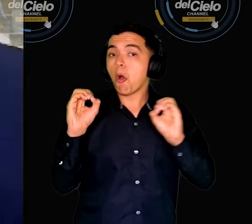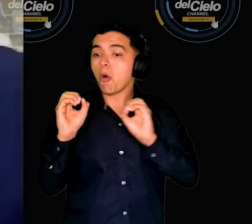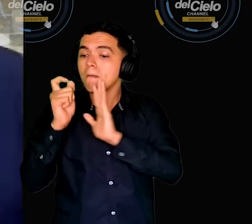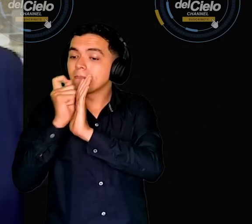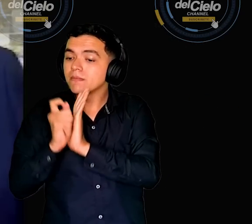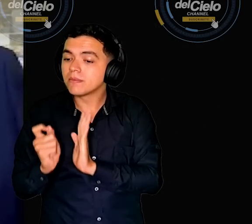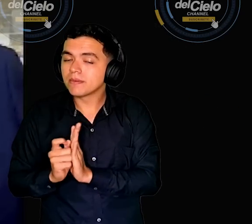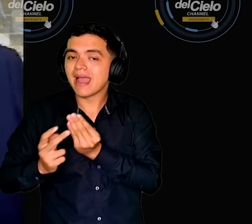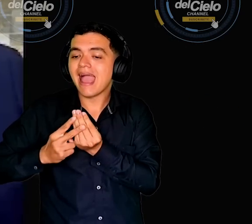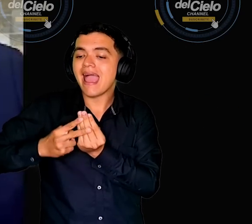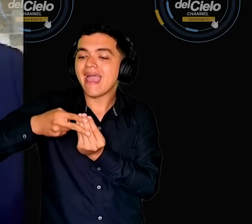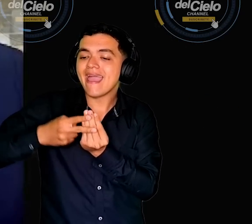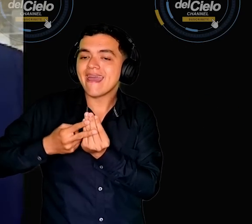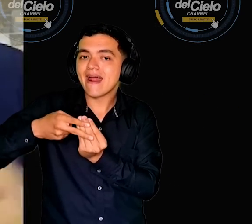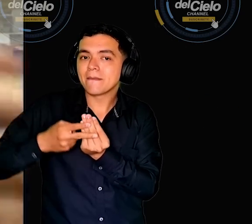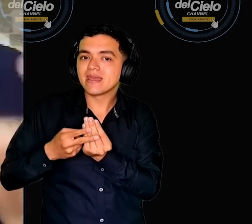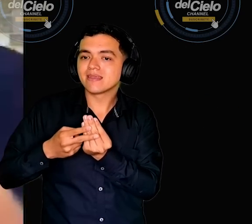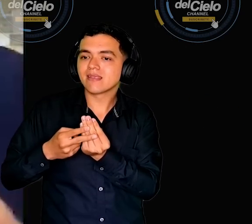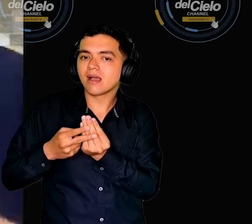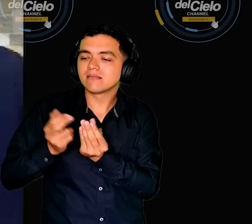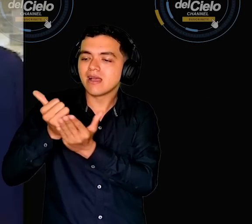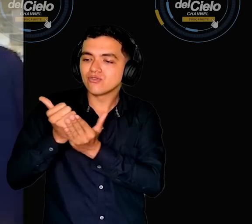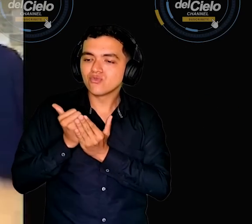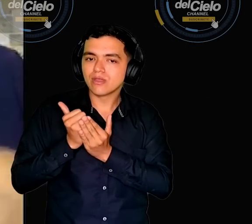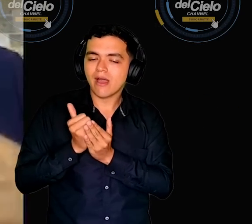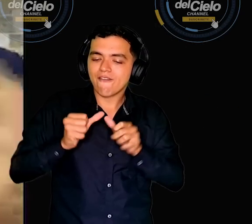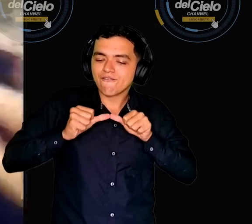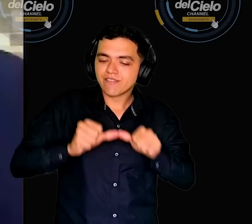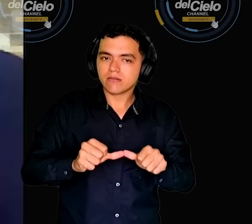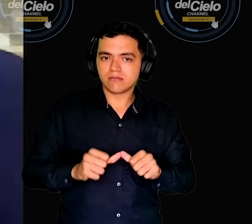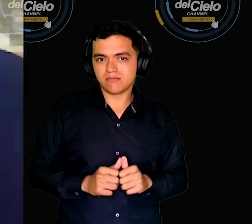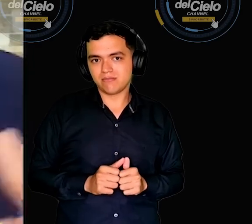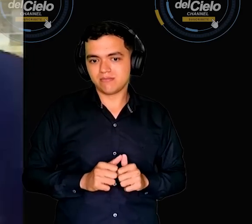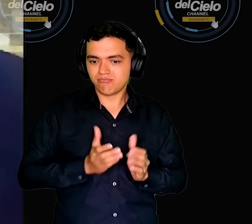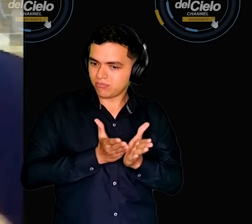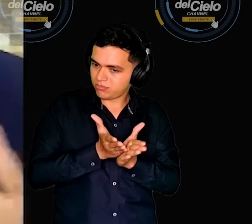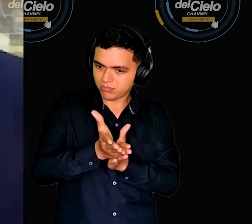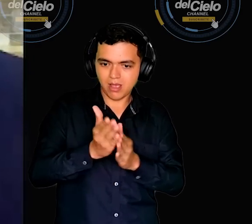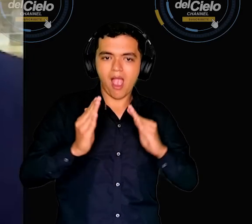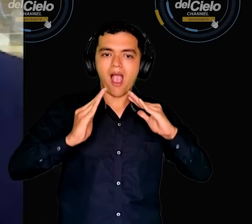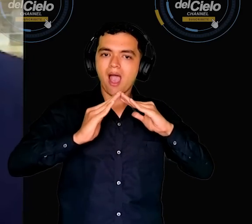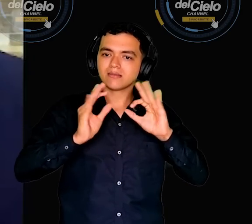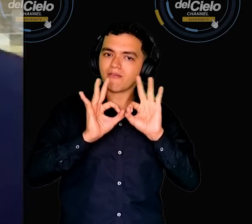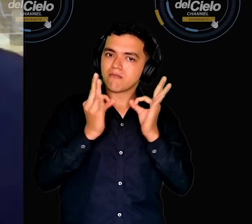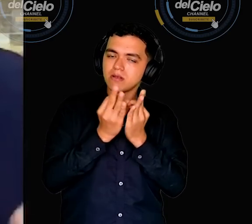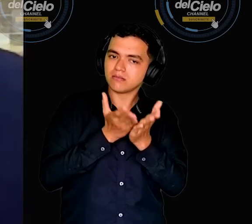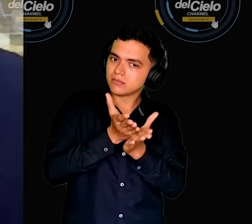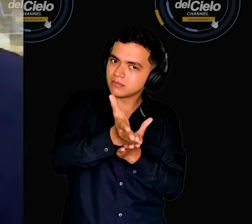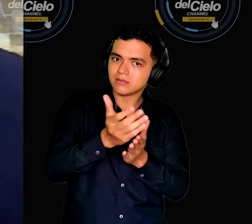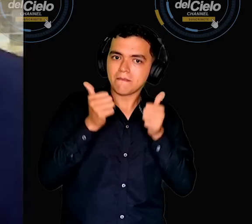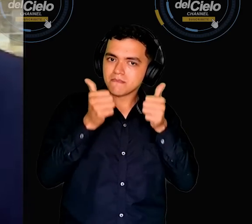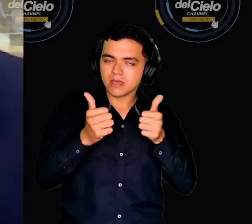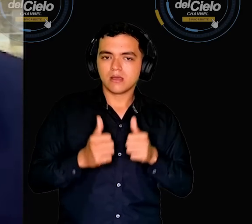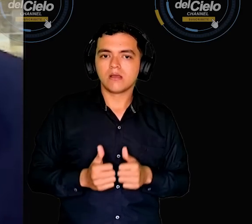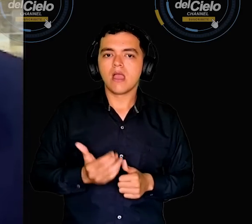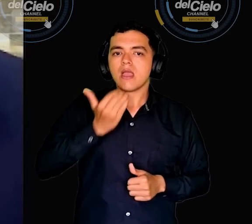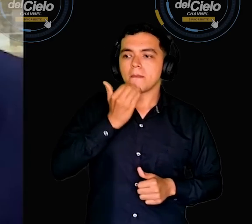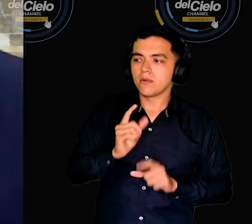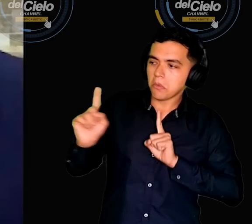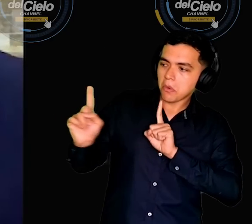Entonces uno soporta lo que no le gusta. Uno perdona cuando le han hecho un mal. No es que